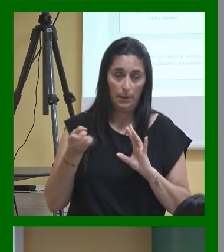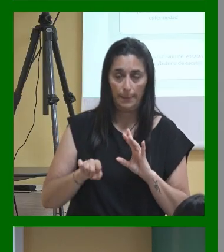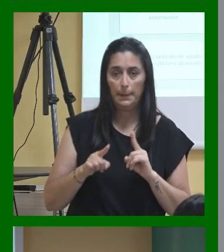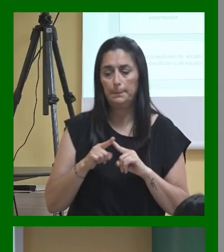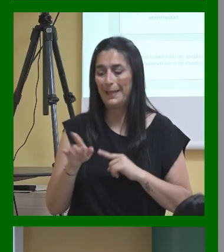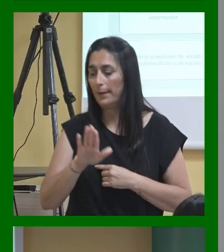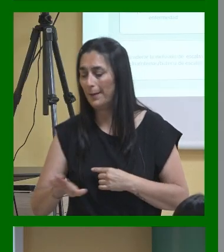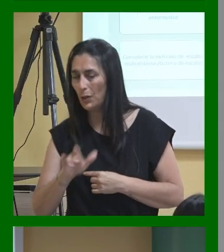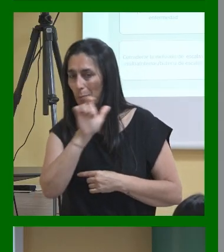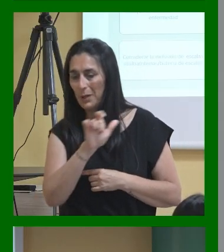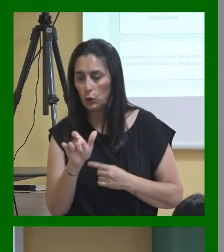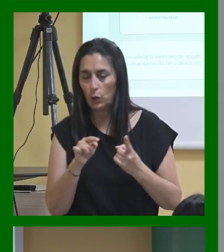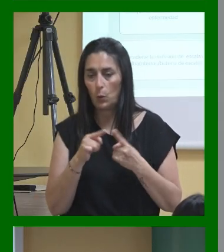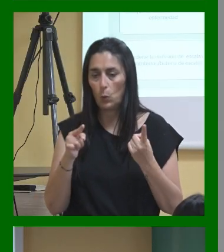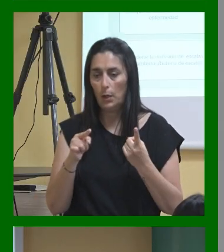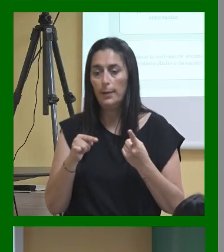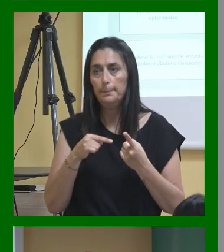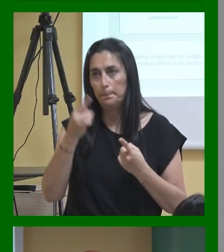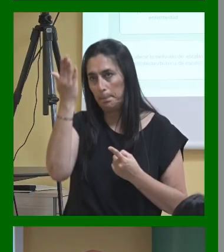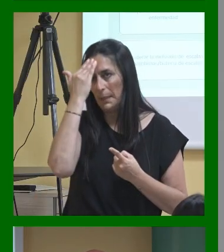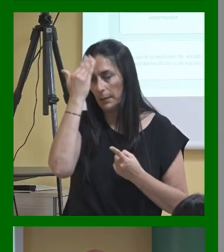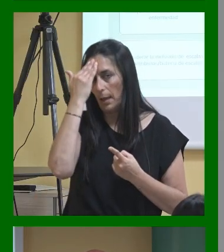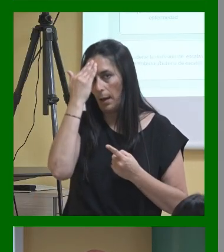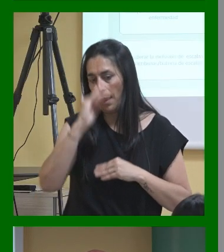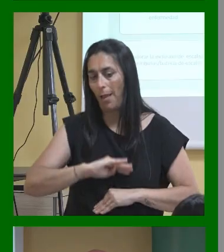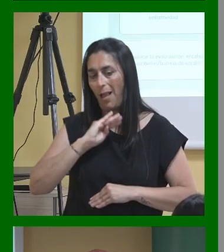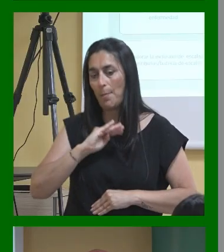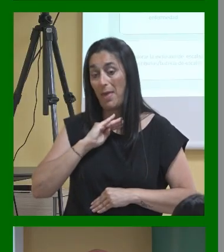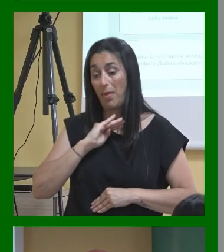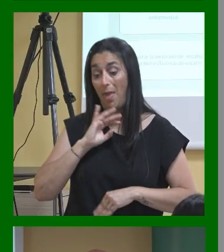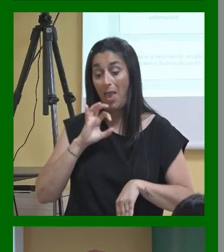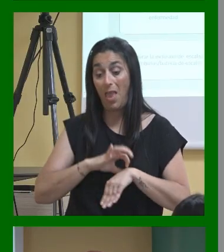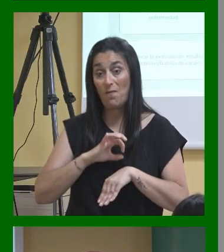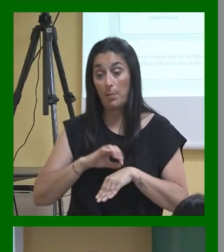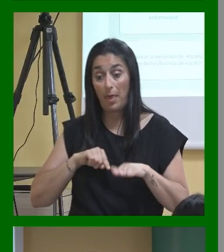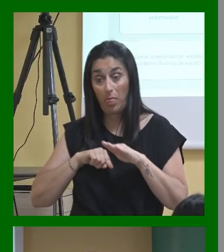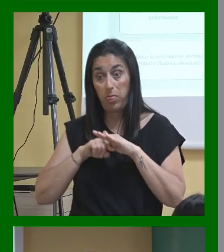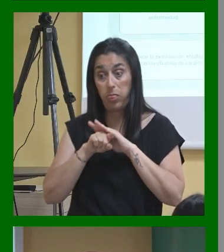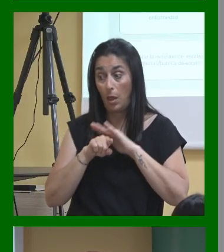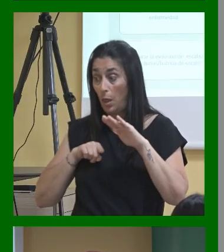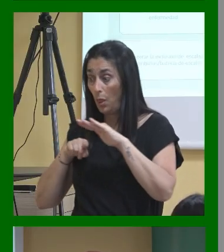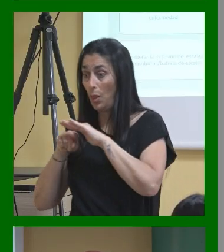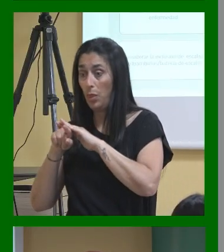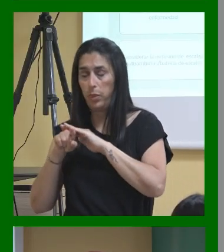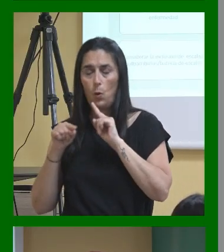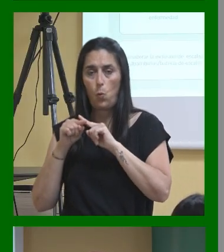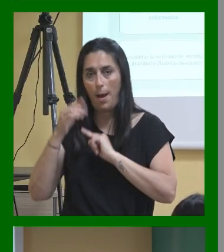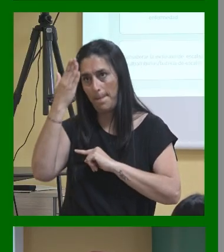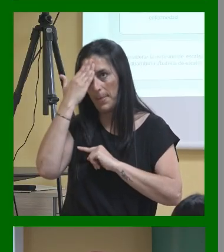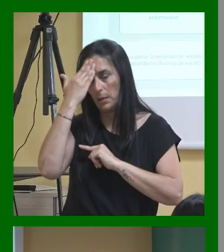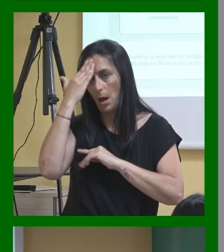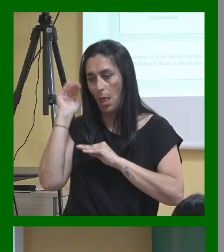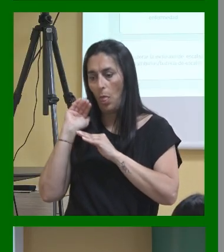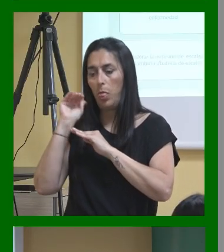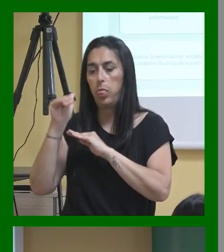muchos niños van a perder capacidades mentales conforme avance la enfermedad, porque es una enfermedad regresiva, y entonces tenemos